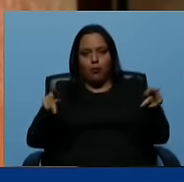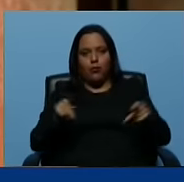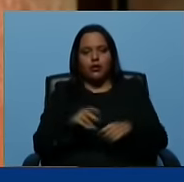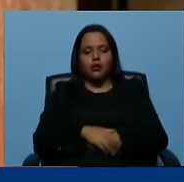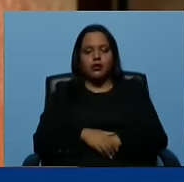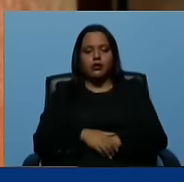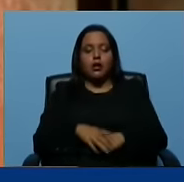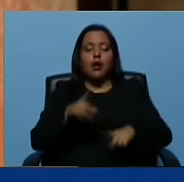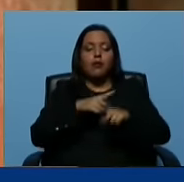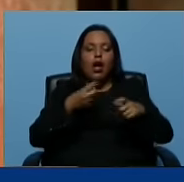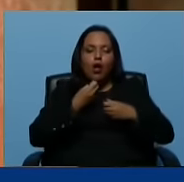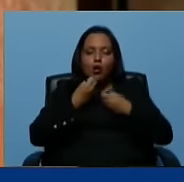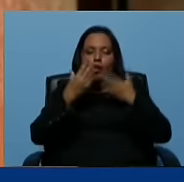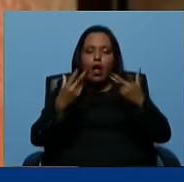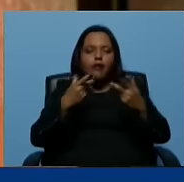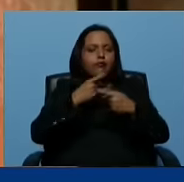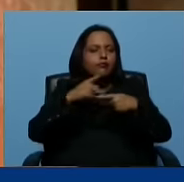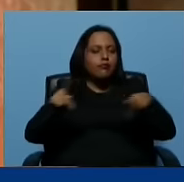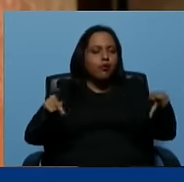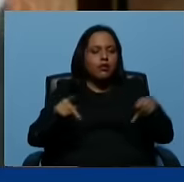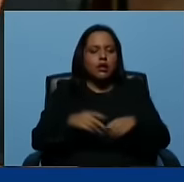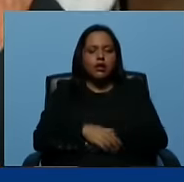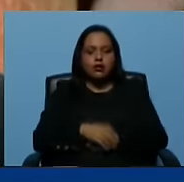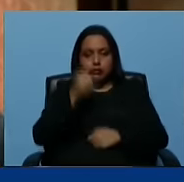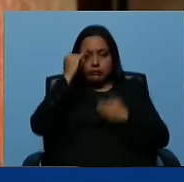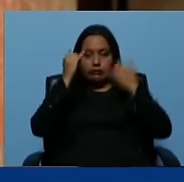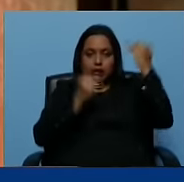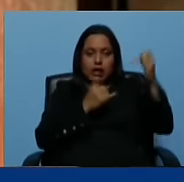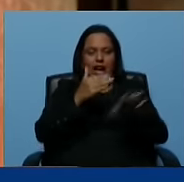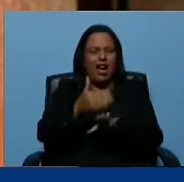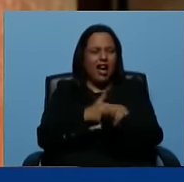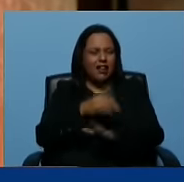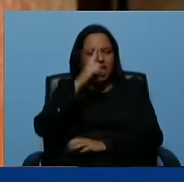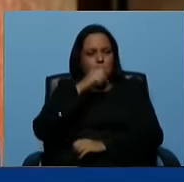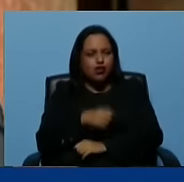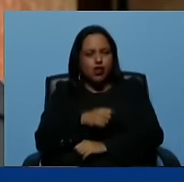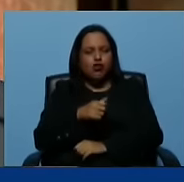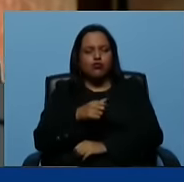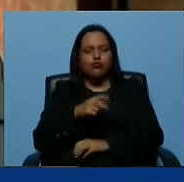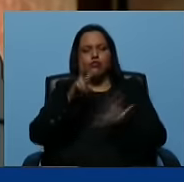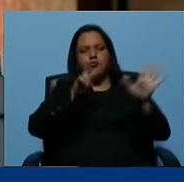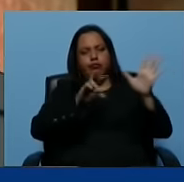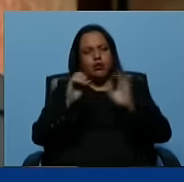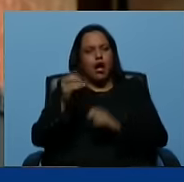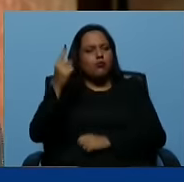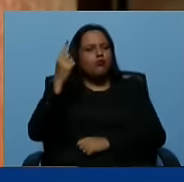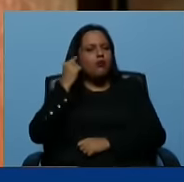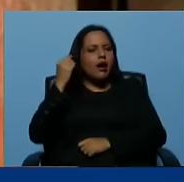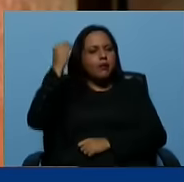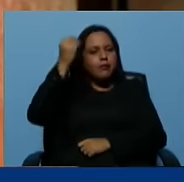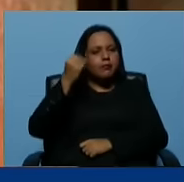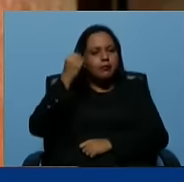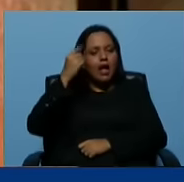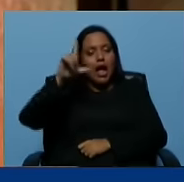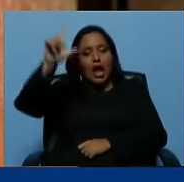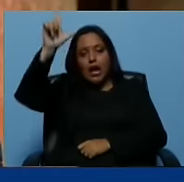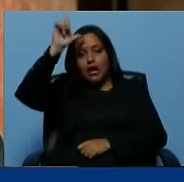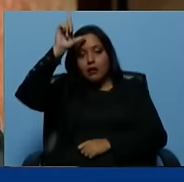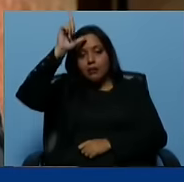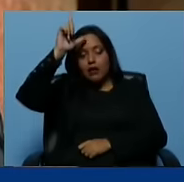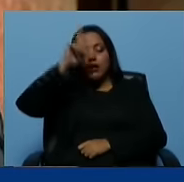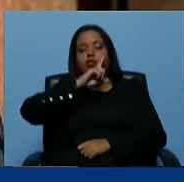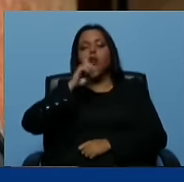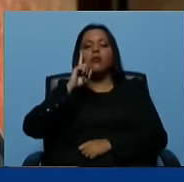de opinión pública que la acuñó ya desde los años 70 una pensadora alemana llamada Elisabeth